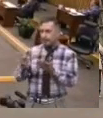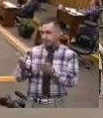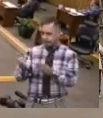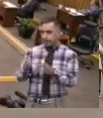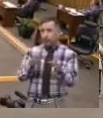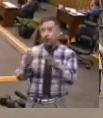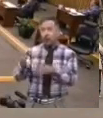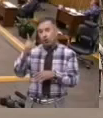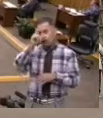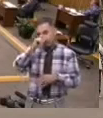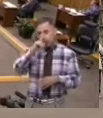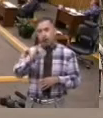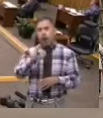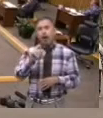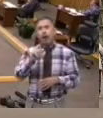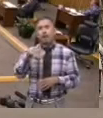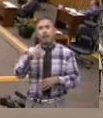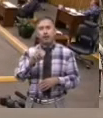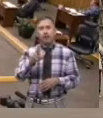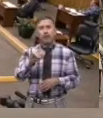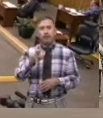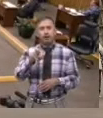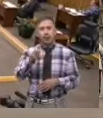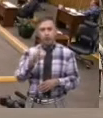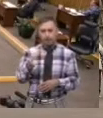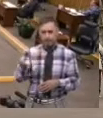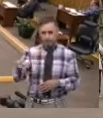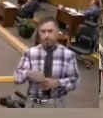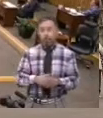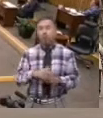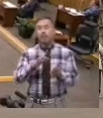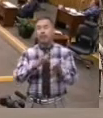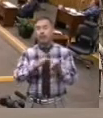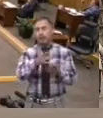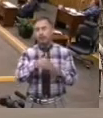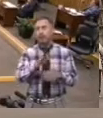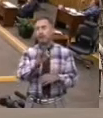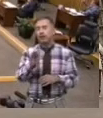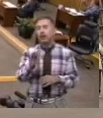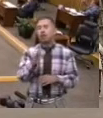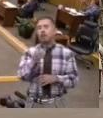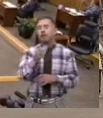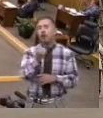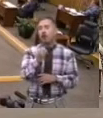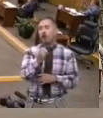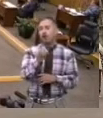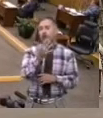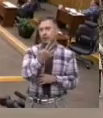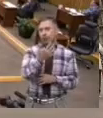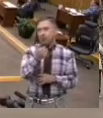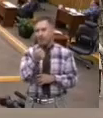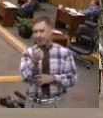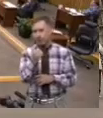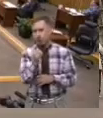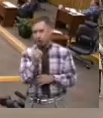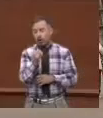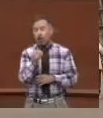Rivera. Gracias. Los días 5 y 6 de junio, más de un centenar de